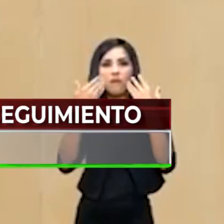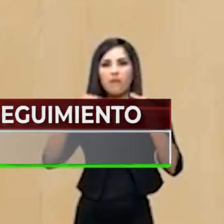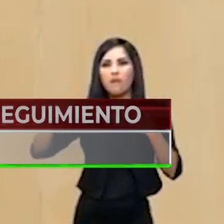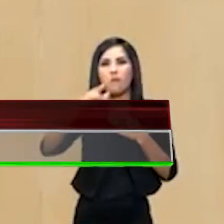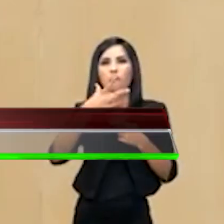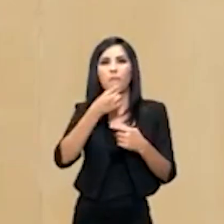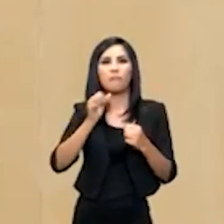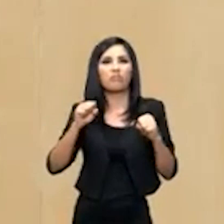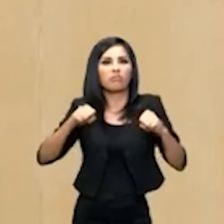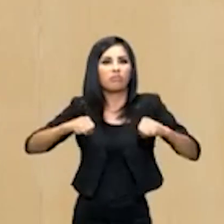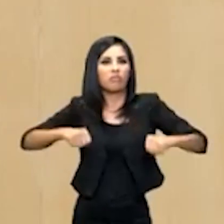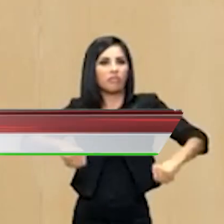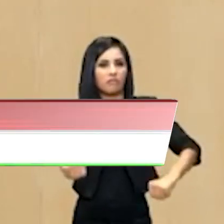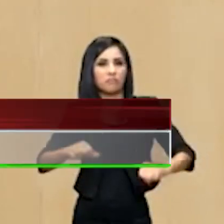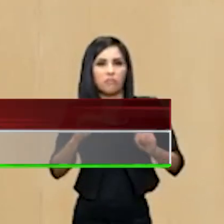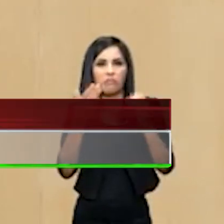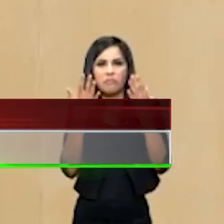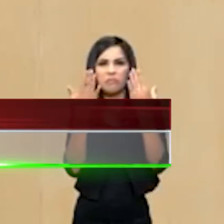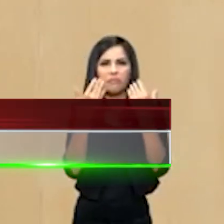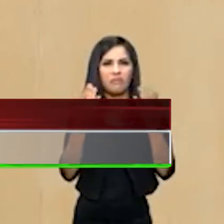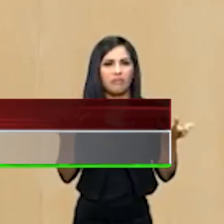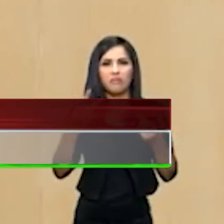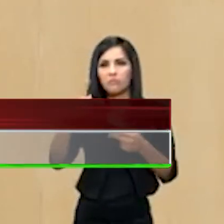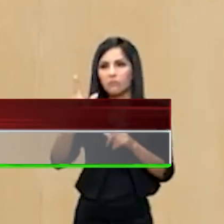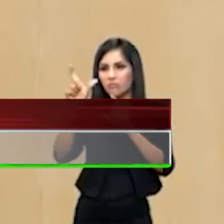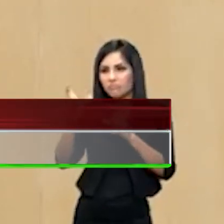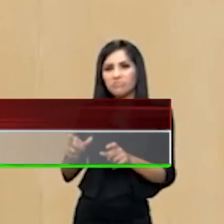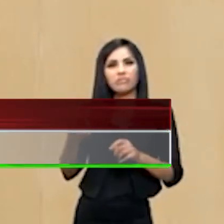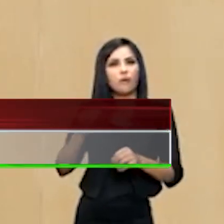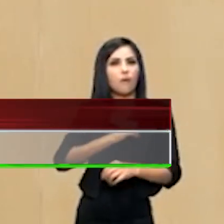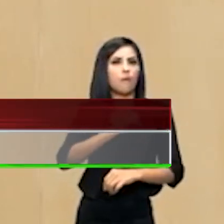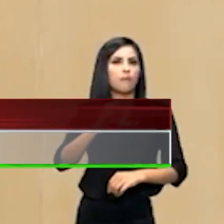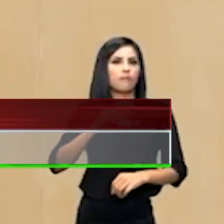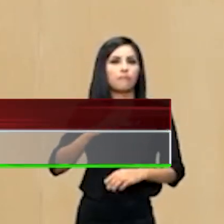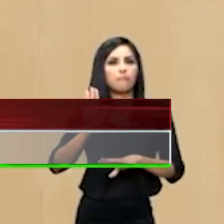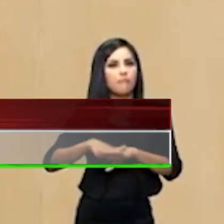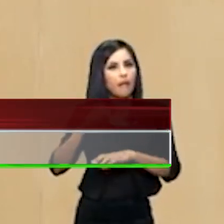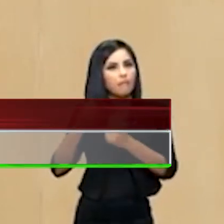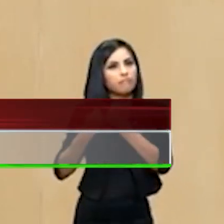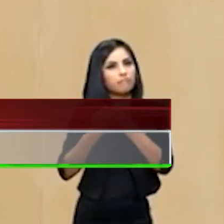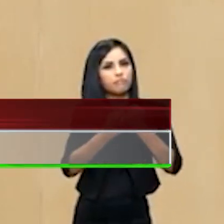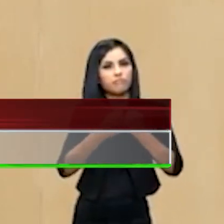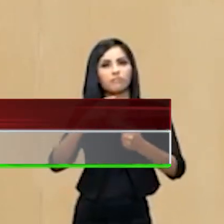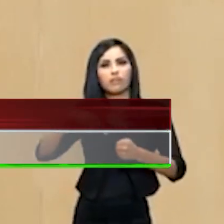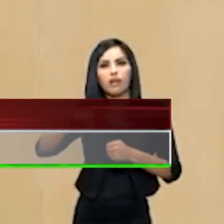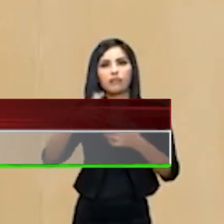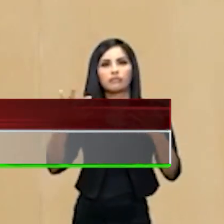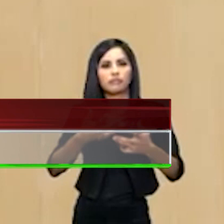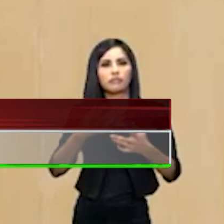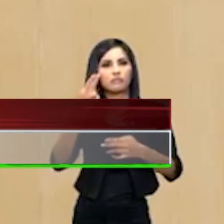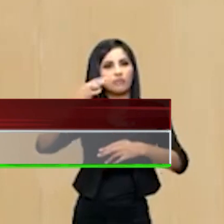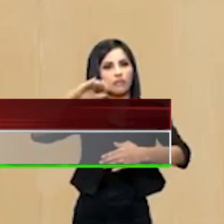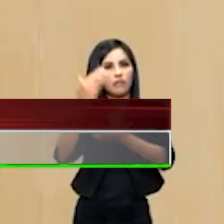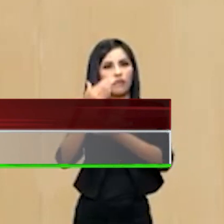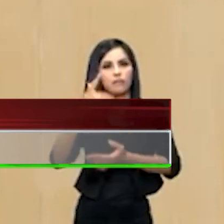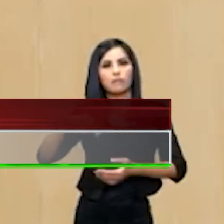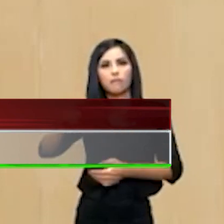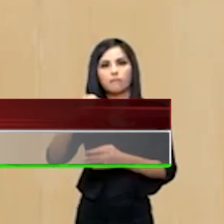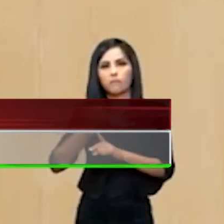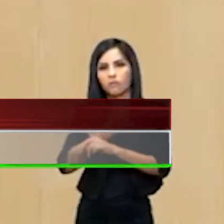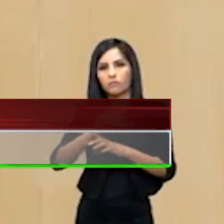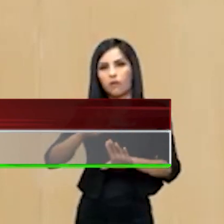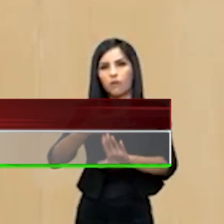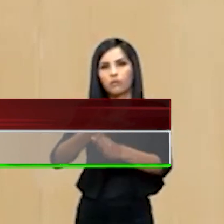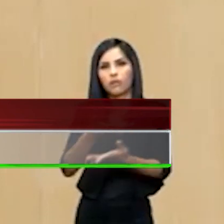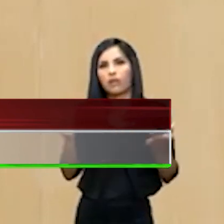materia. Este contexto nos obliga a fortalecer las acciones encaminadas a combatir la violencia